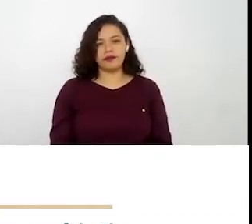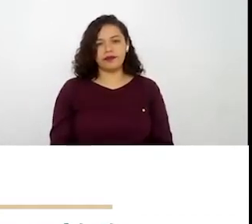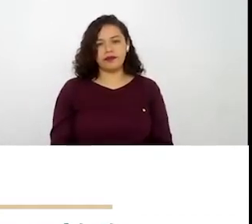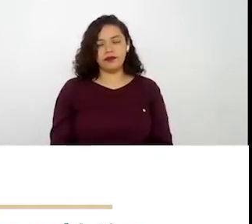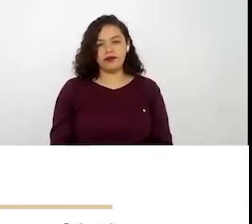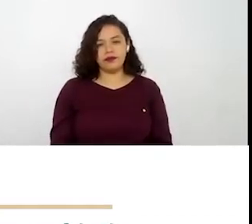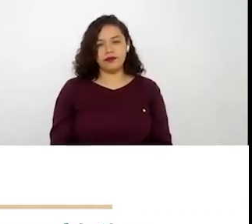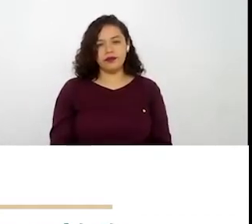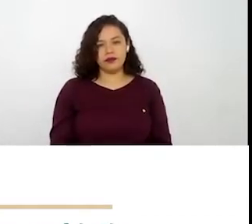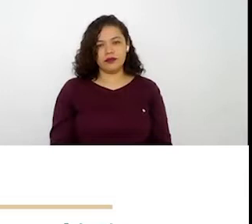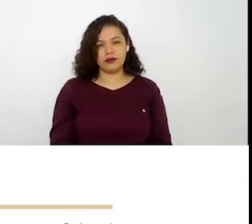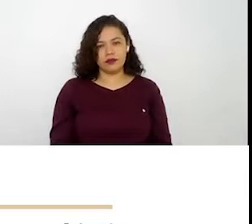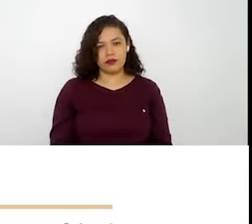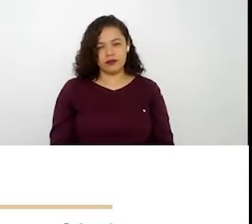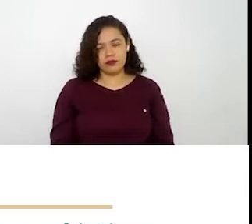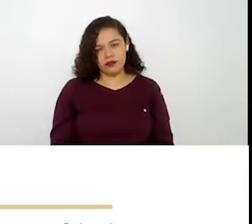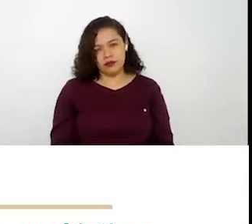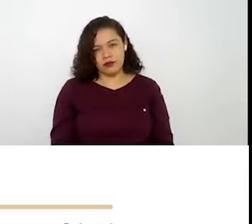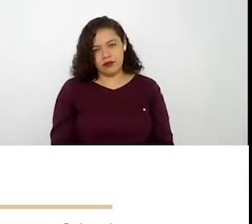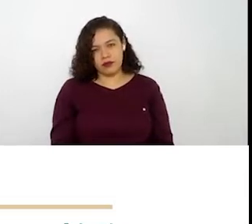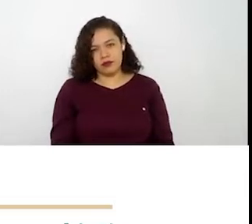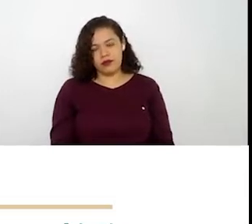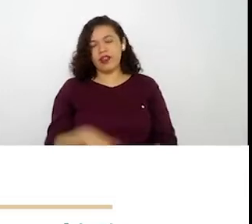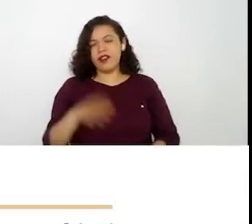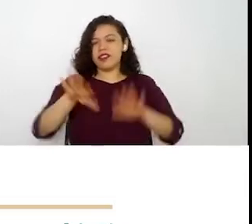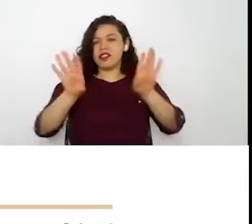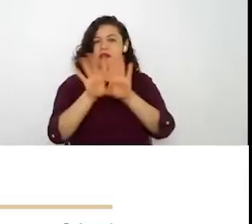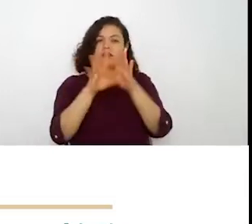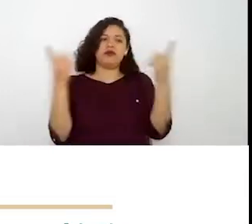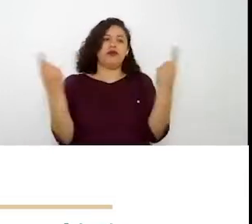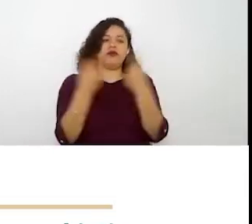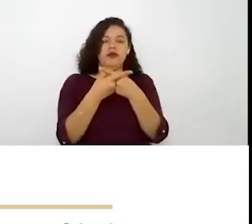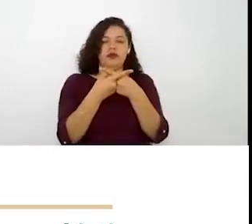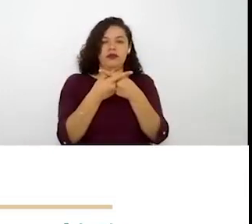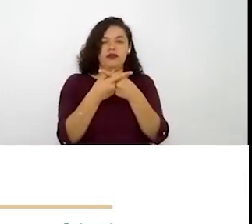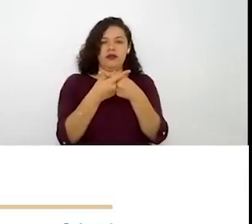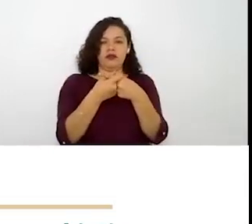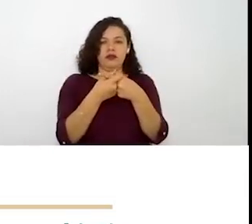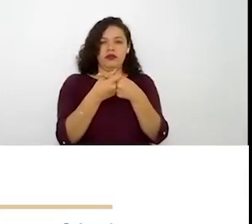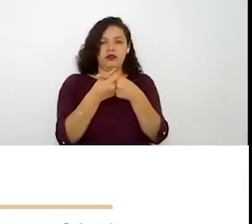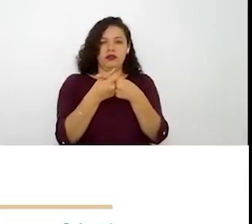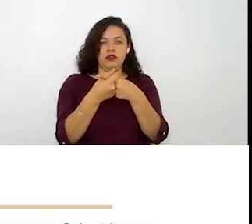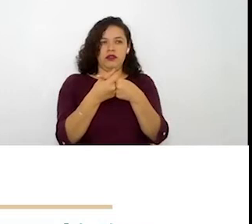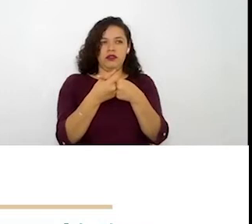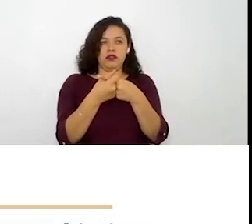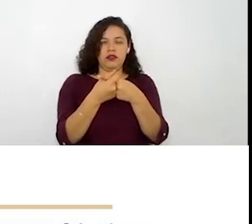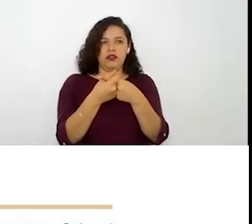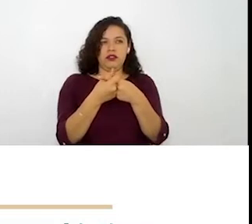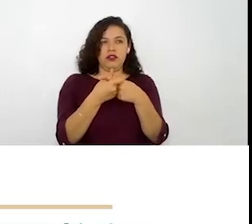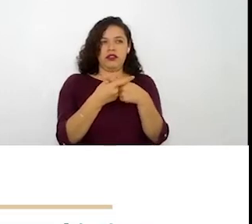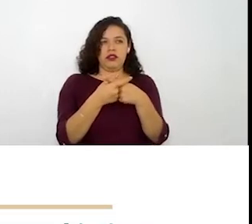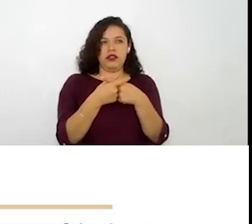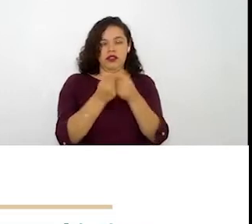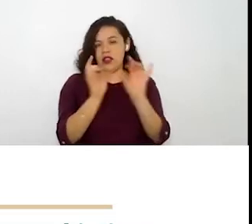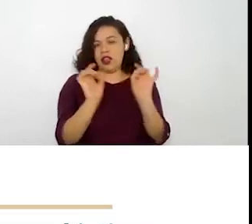a veces hacemos lo contrario es decir ponemos en el caso de tener